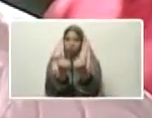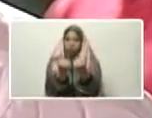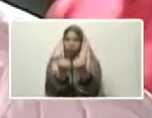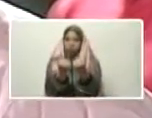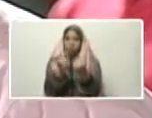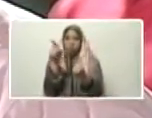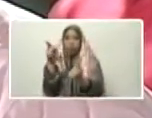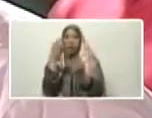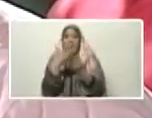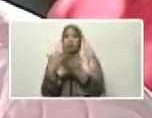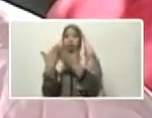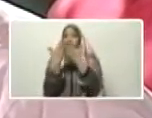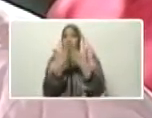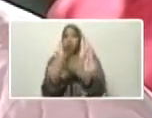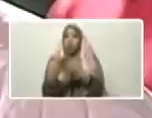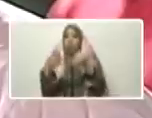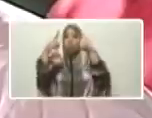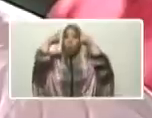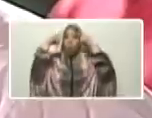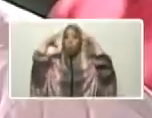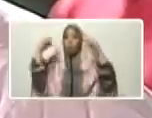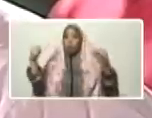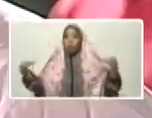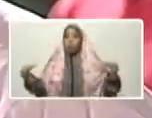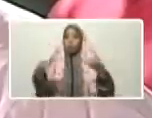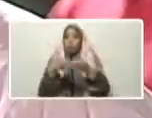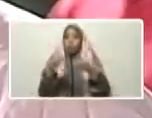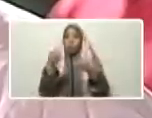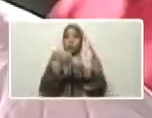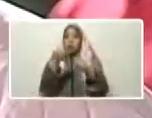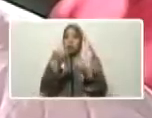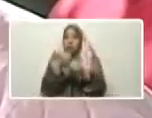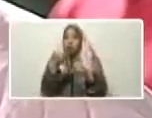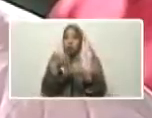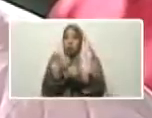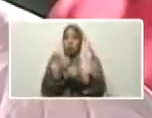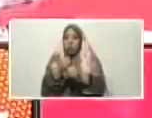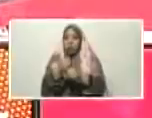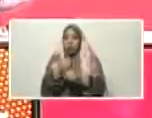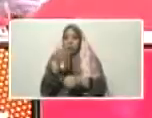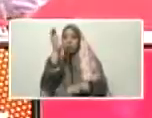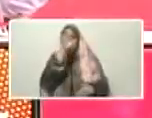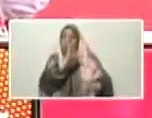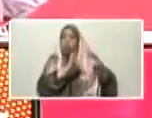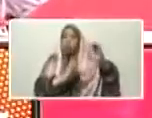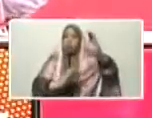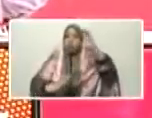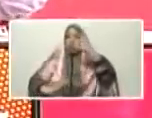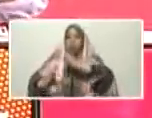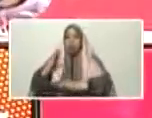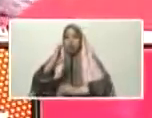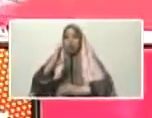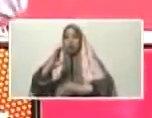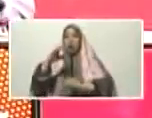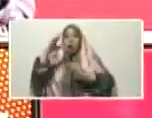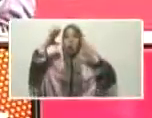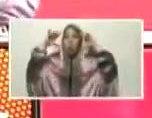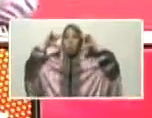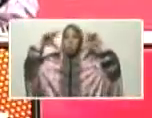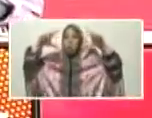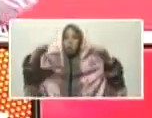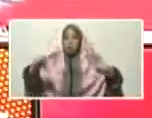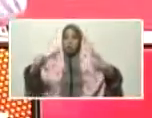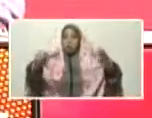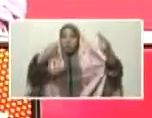y además ha conformado un equipo de la clase obrera de los científicos profesionales de venezuela y se ha echado